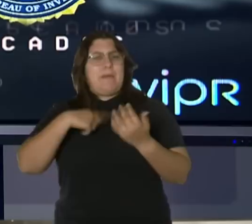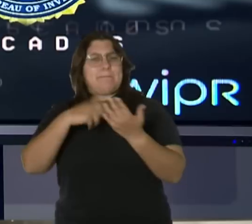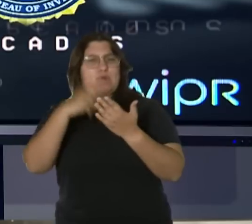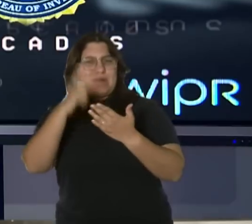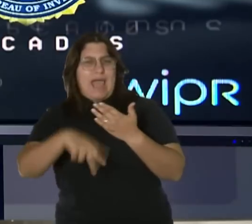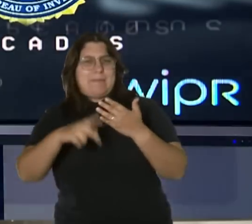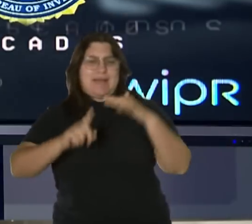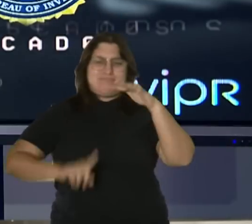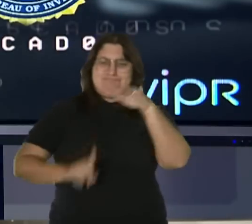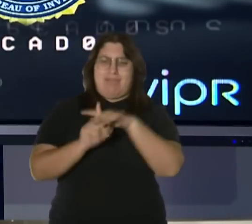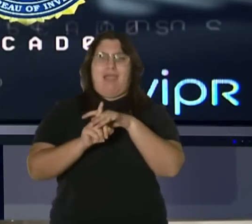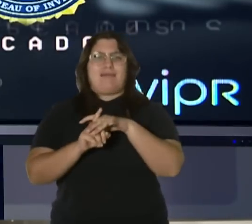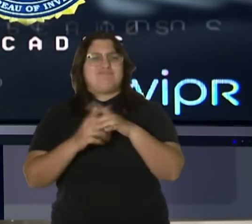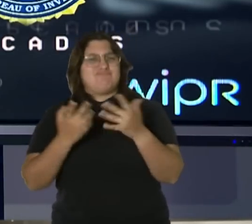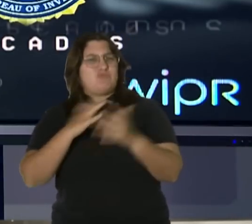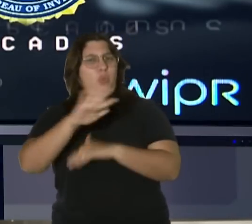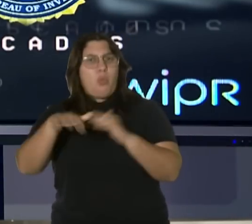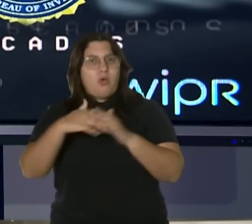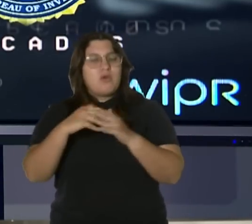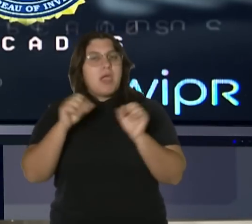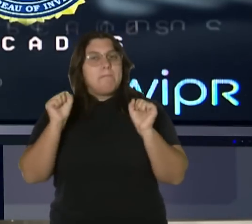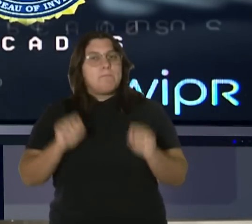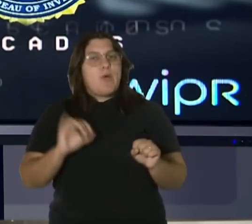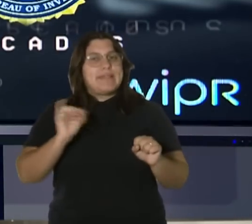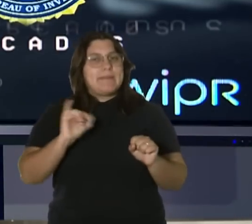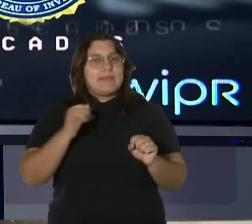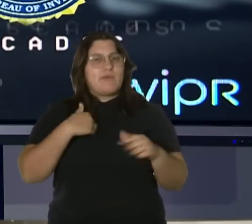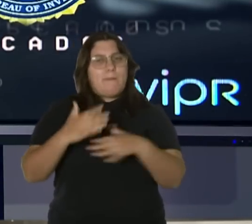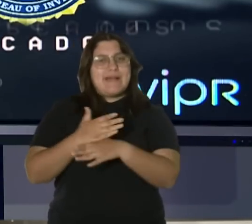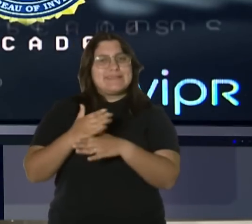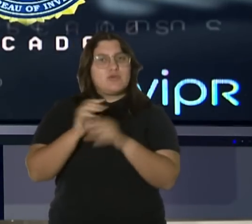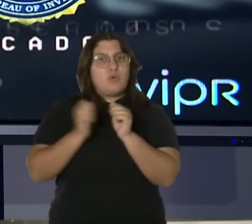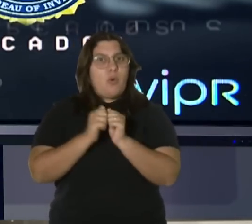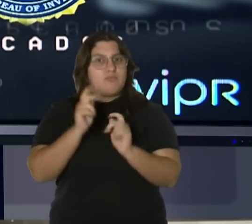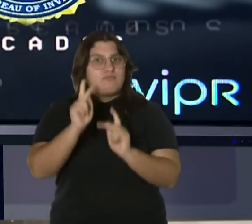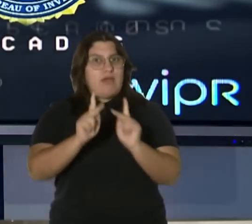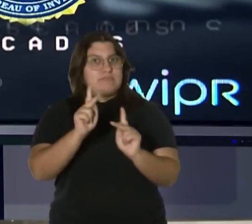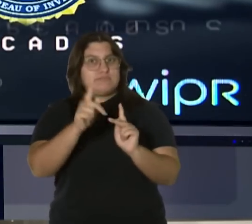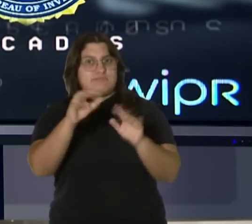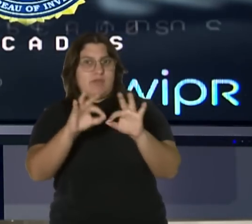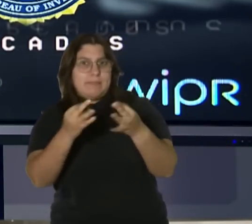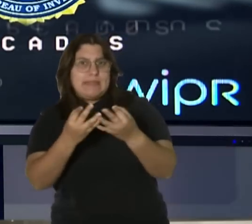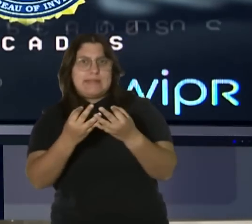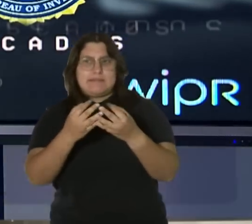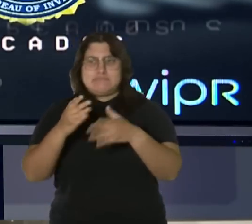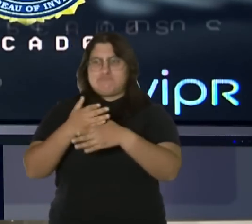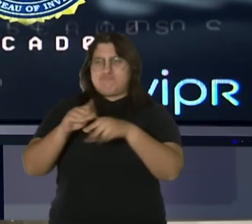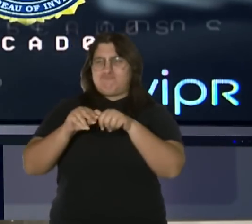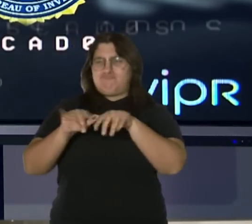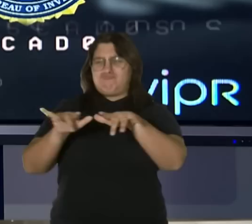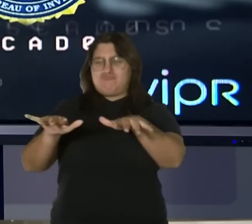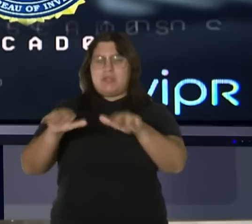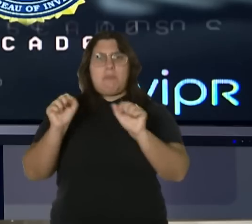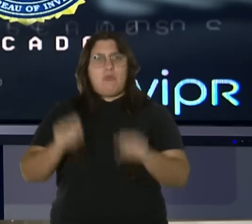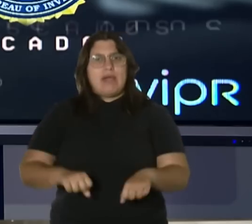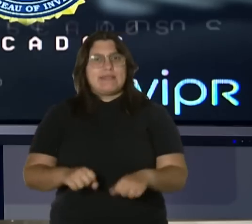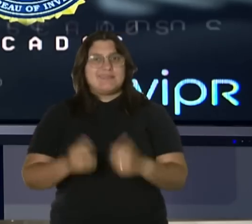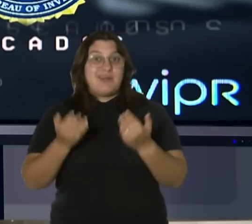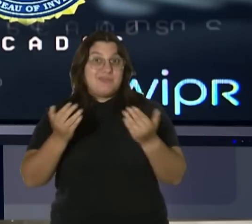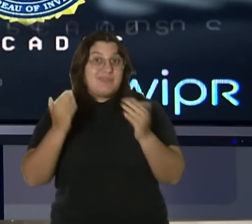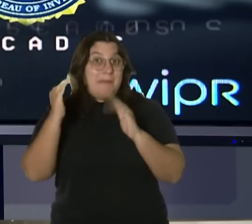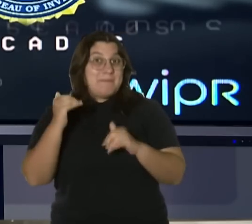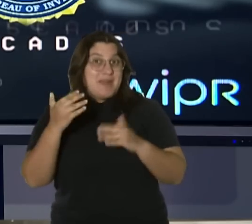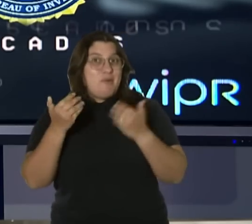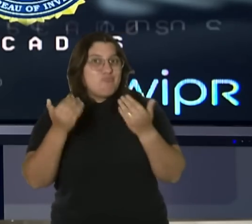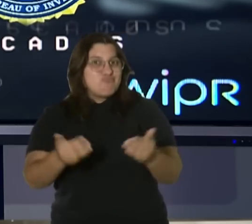todas las secciones y puede entonces también compartirlos con las personas que usted tenga en cualquier red social así que Esperemos que así